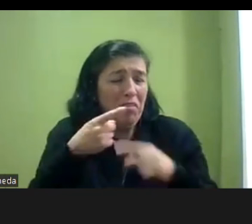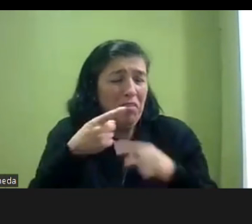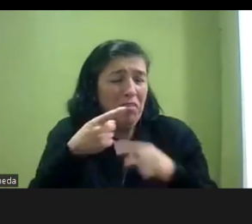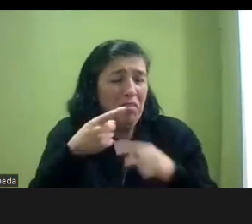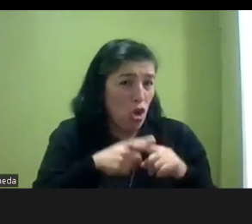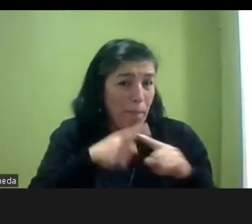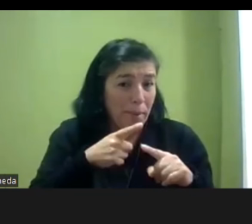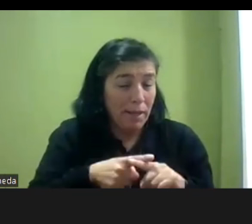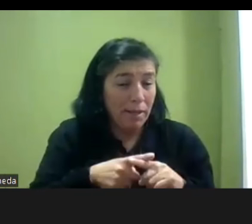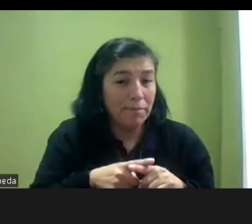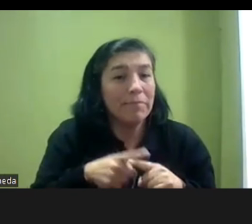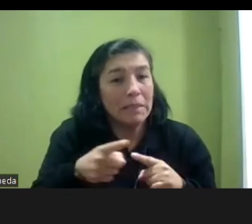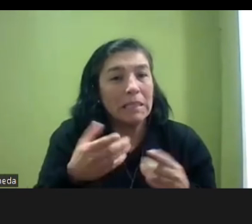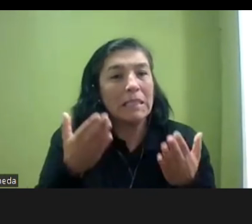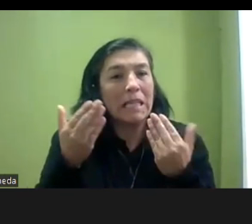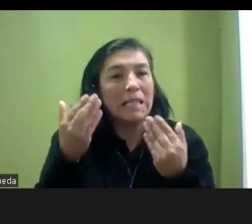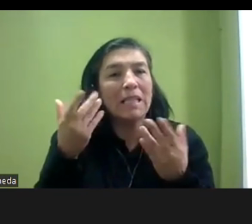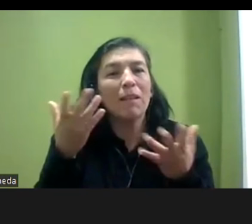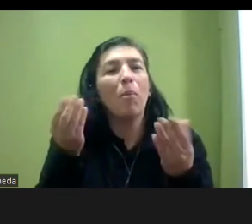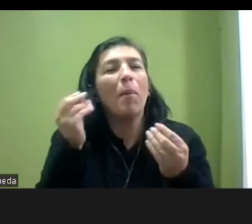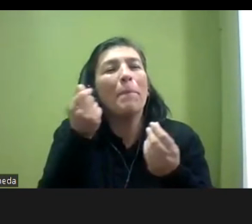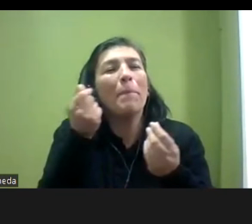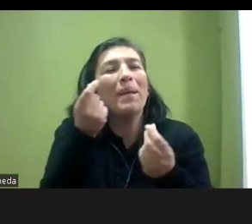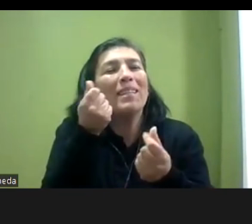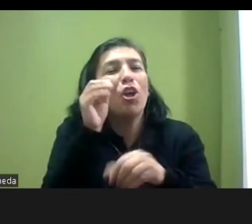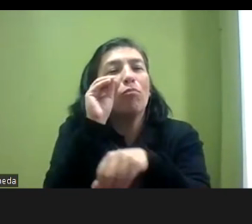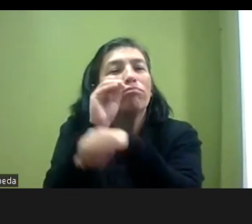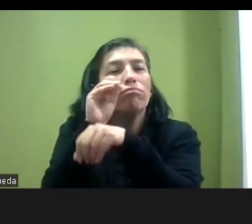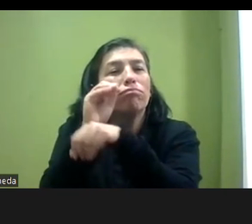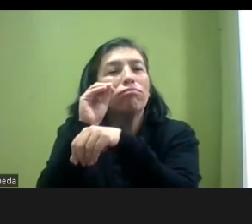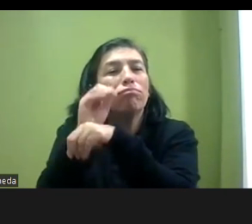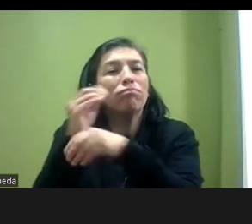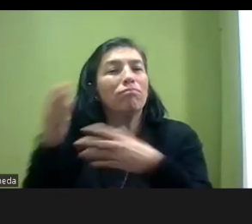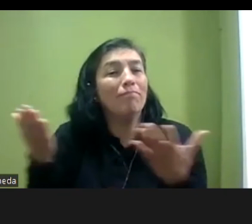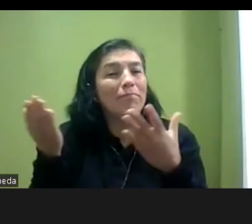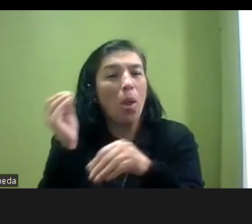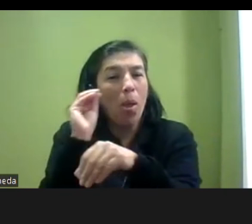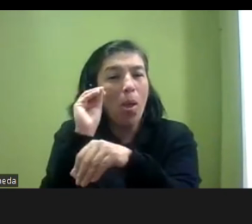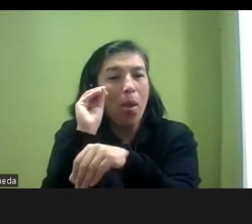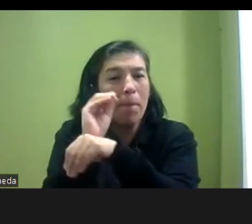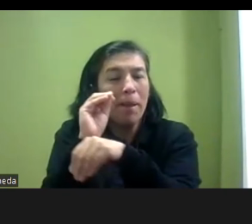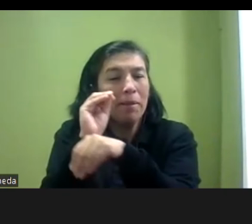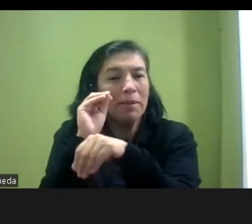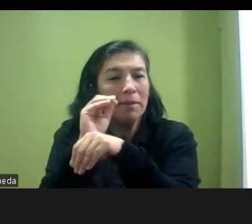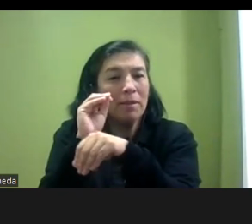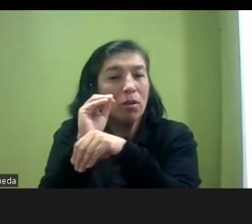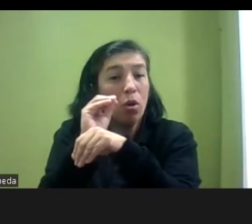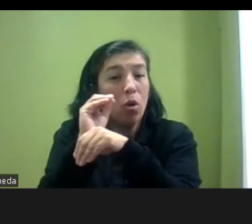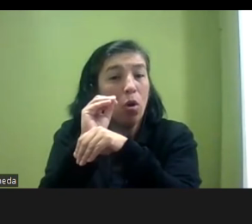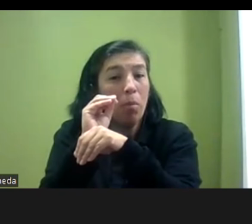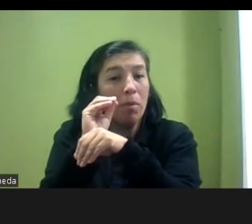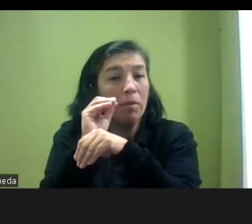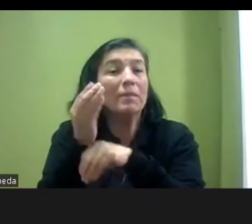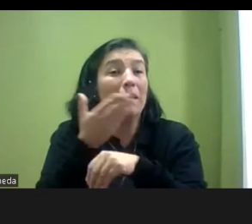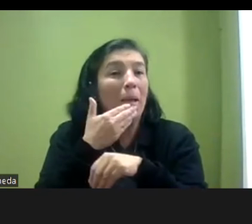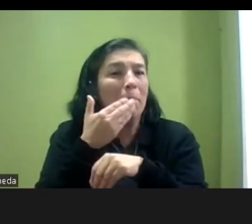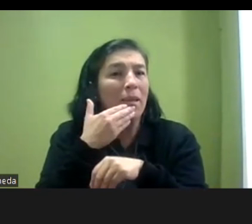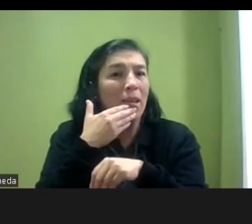llamar, necesitan ser alimentados. Y la alimentación es, entre otras cosas, la hoja de